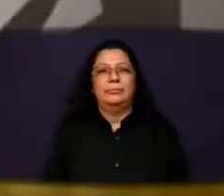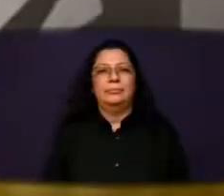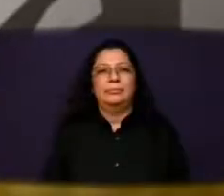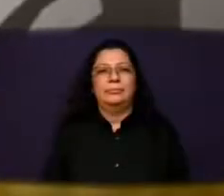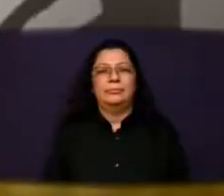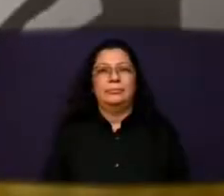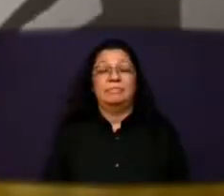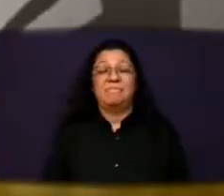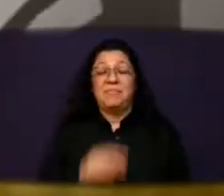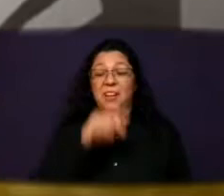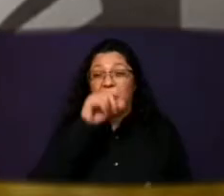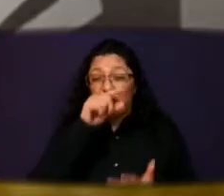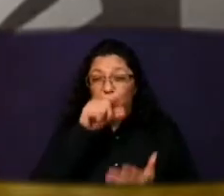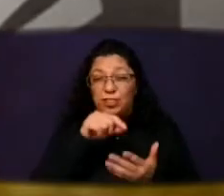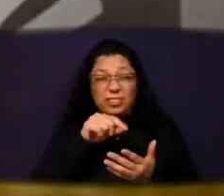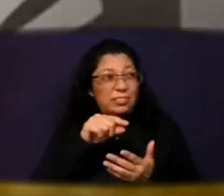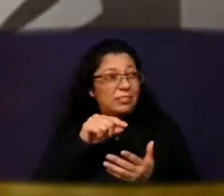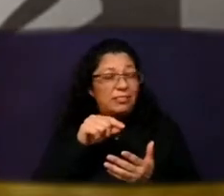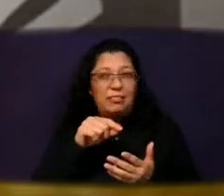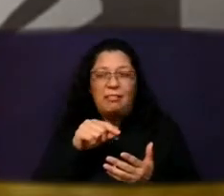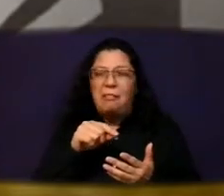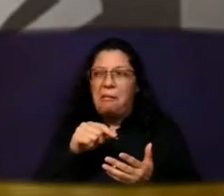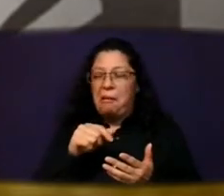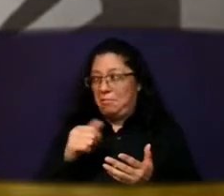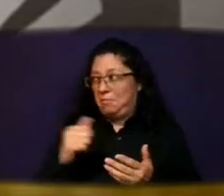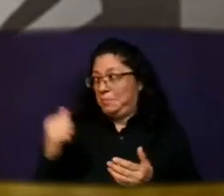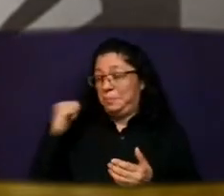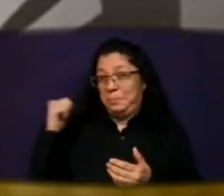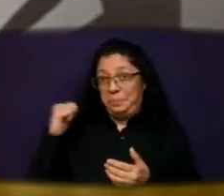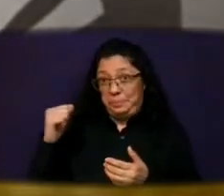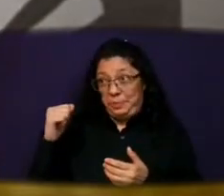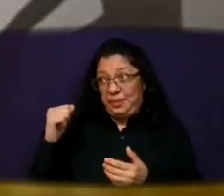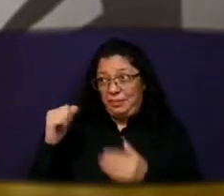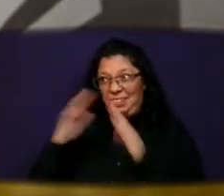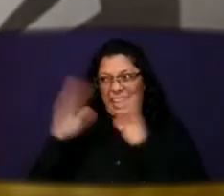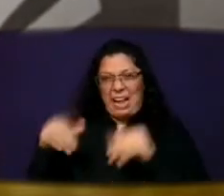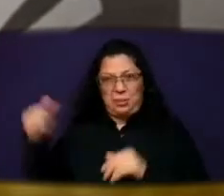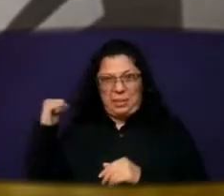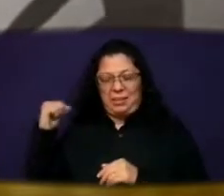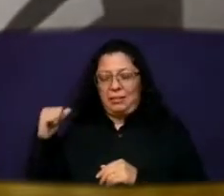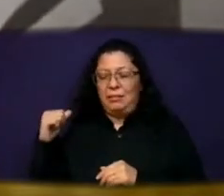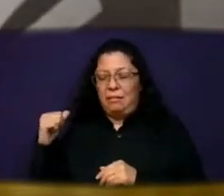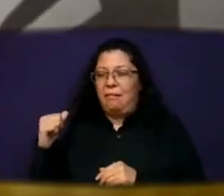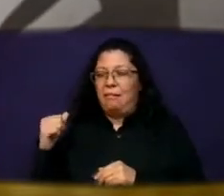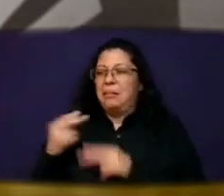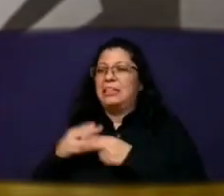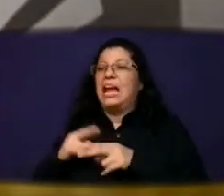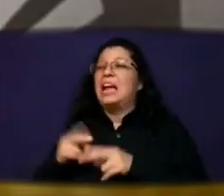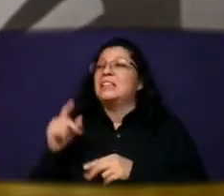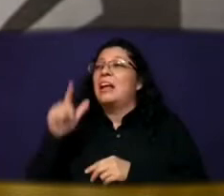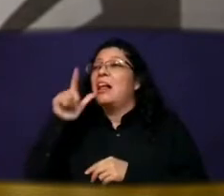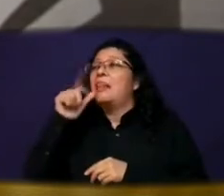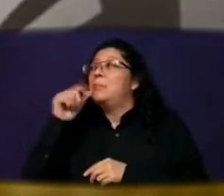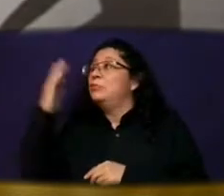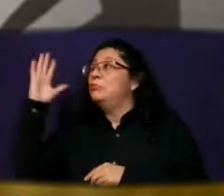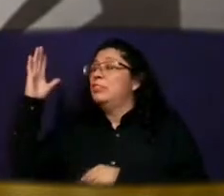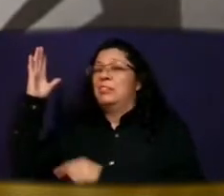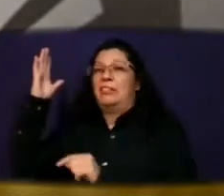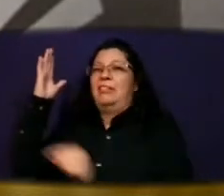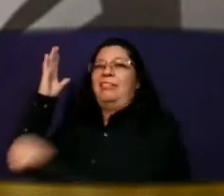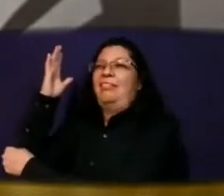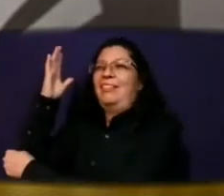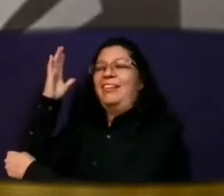Las gallinas del patio de atrás les gusta poner sus huevos debajo del árbol de limón.